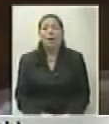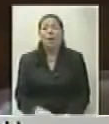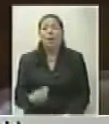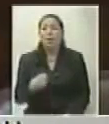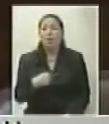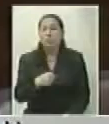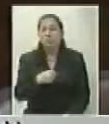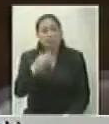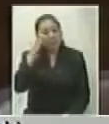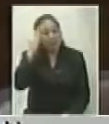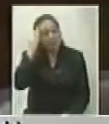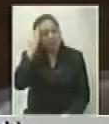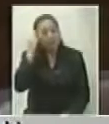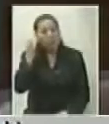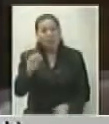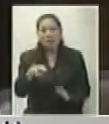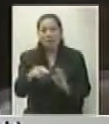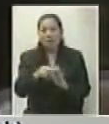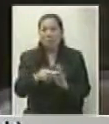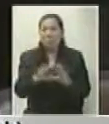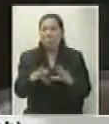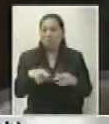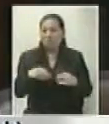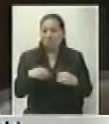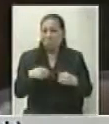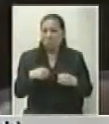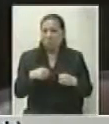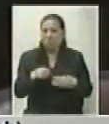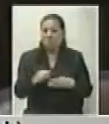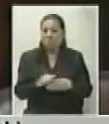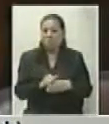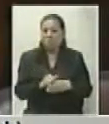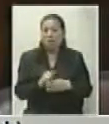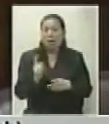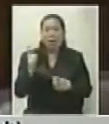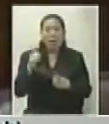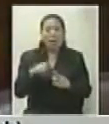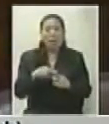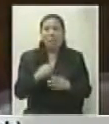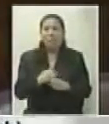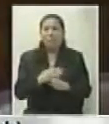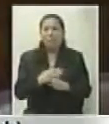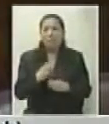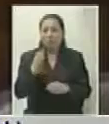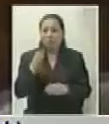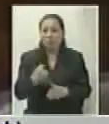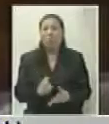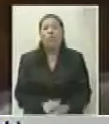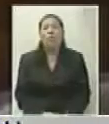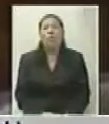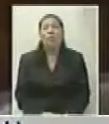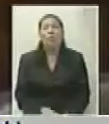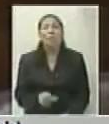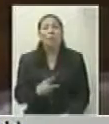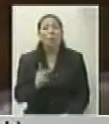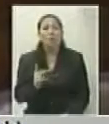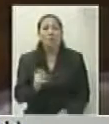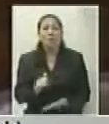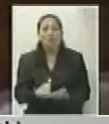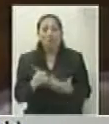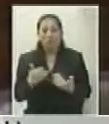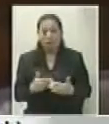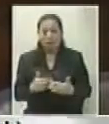nosotros sabemos que si esta norma se aprueba, tendría que ser aplicada hacia el futuro, hacia aquellos profesores que de aquí